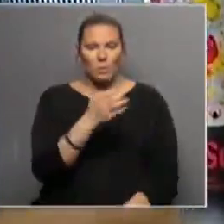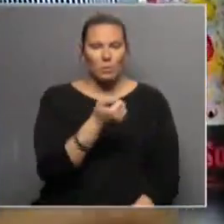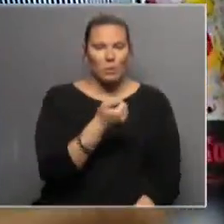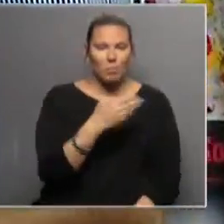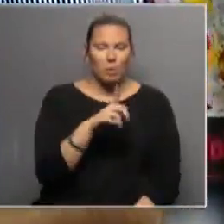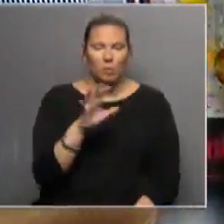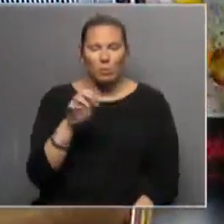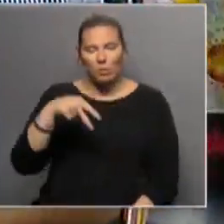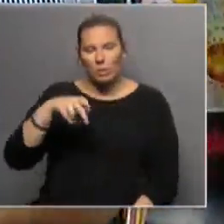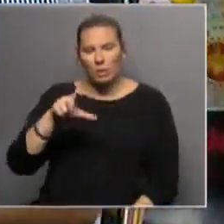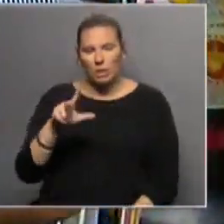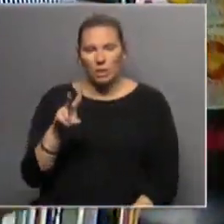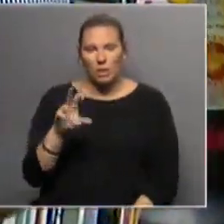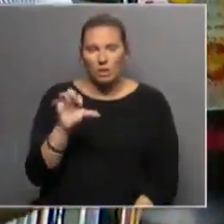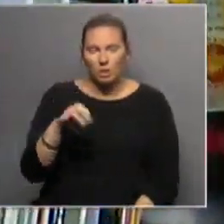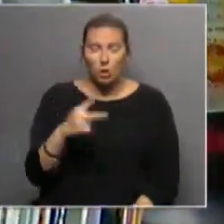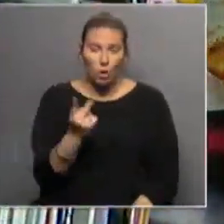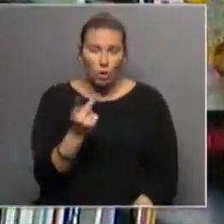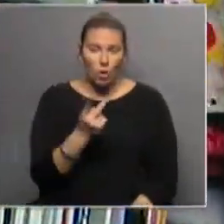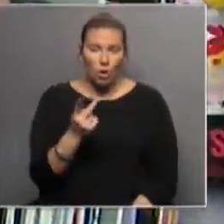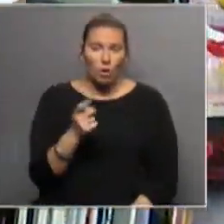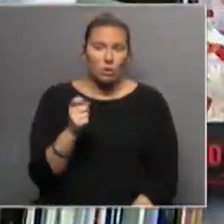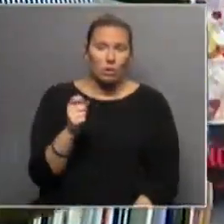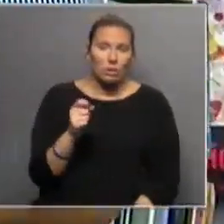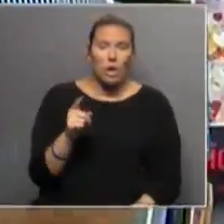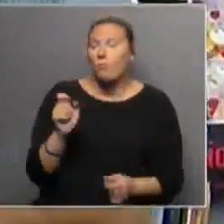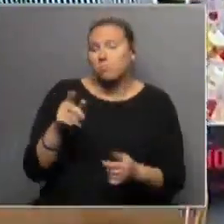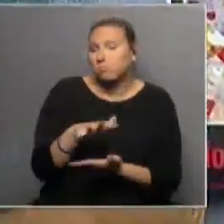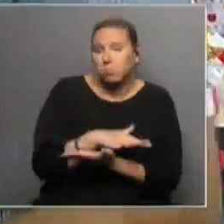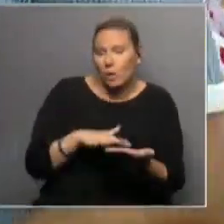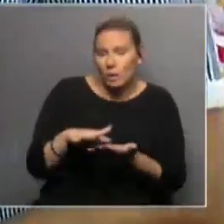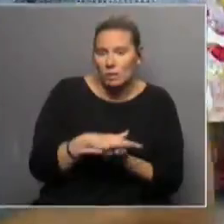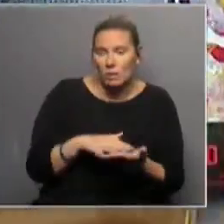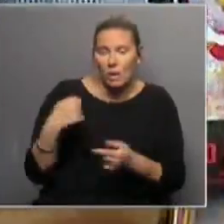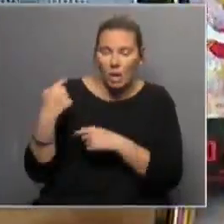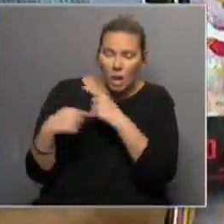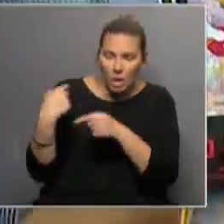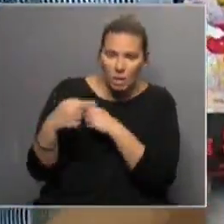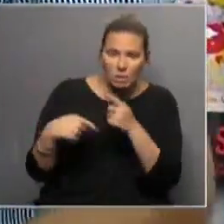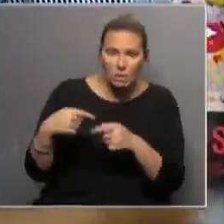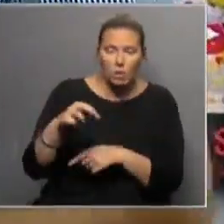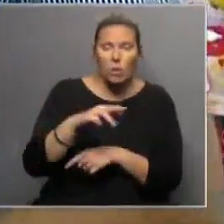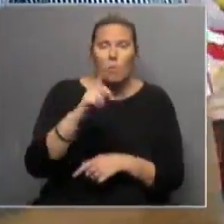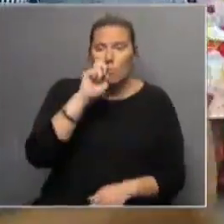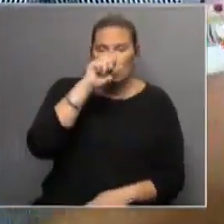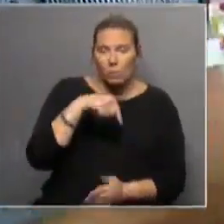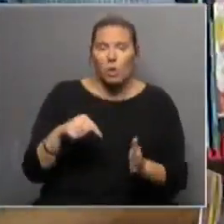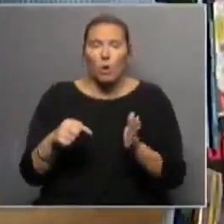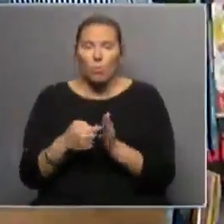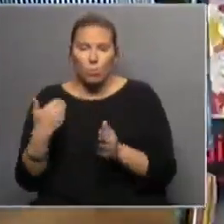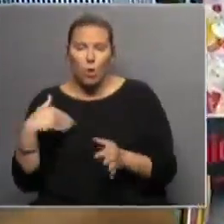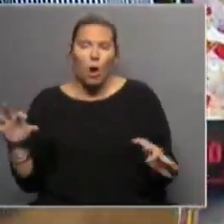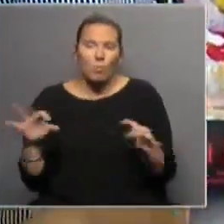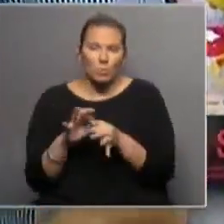Nelson. Festejando doble cumpleaños. Un clásico rioplatense, diría, claro. Un clásico rioplatense. Montevideo, Buenos Aires,